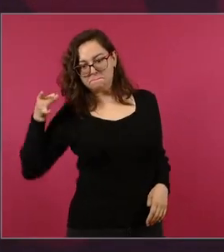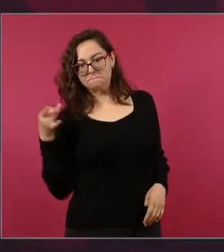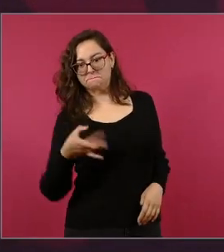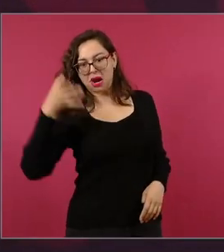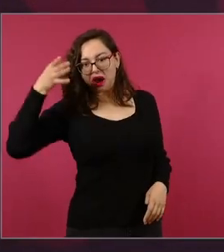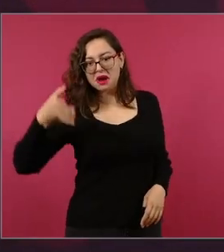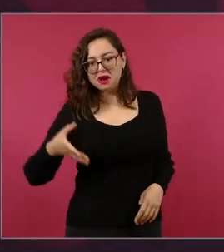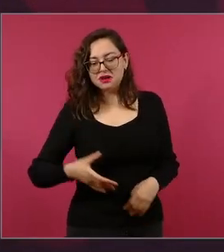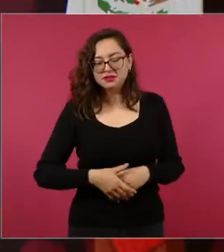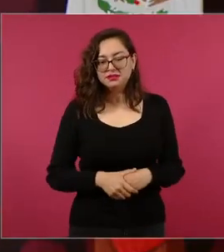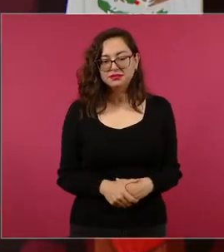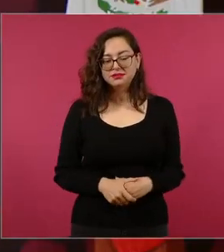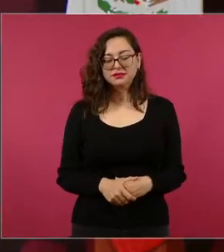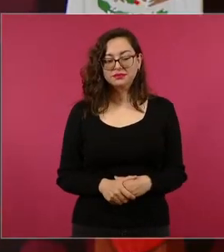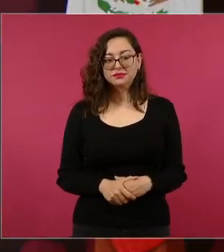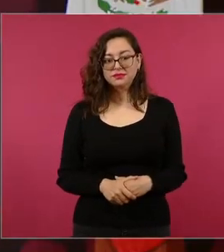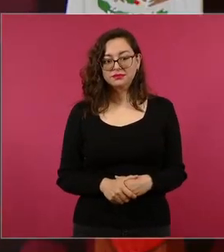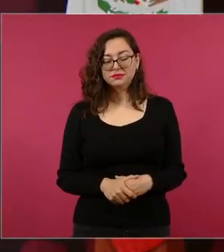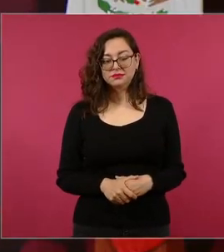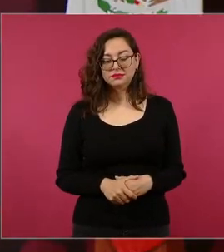XIX.